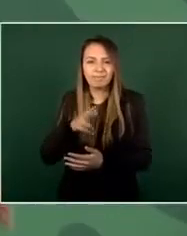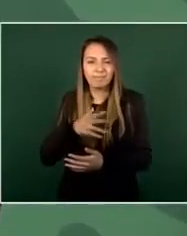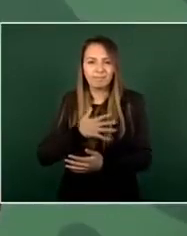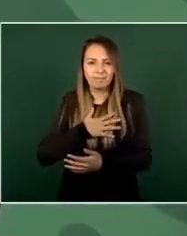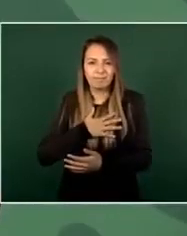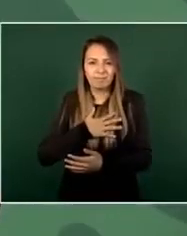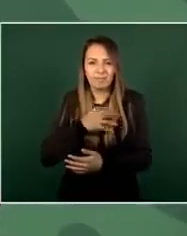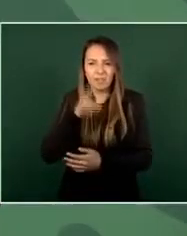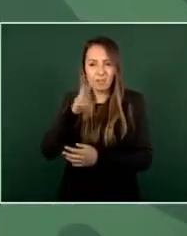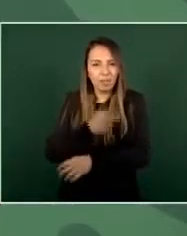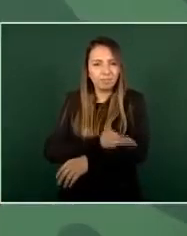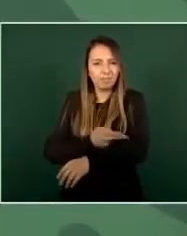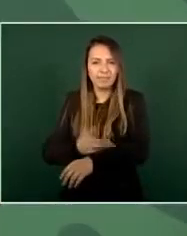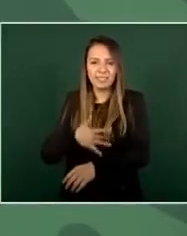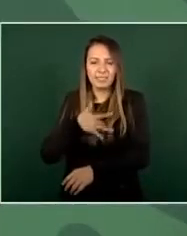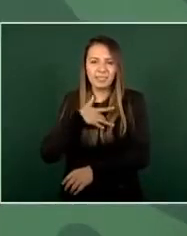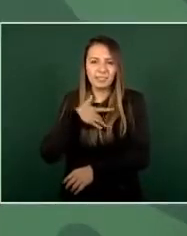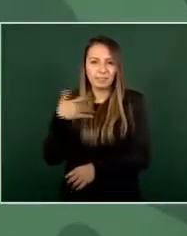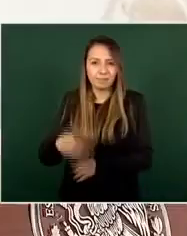sincera